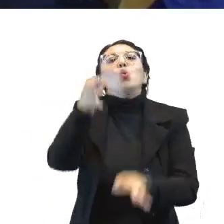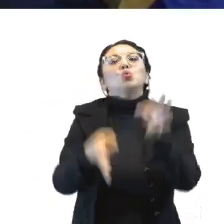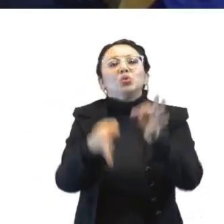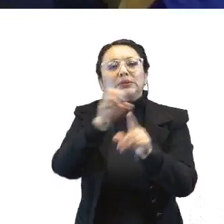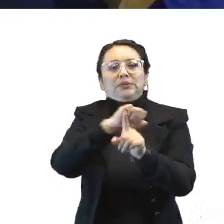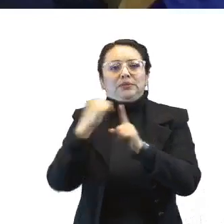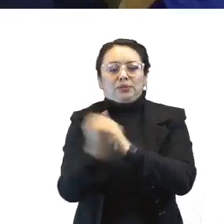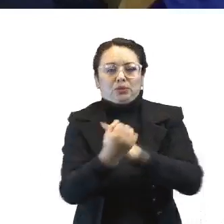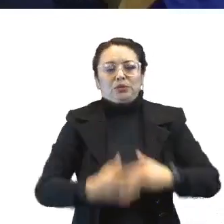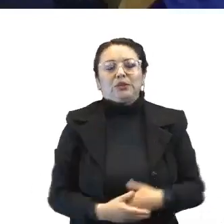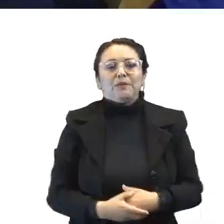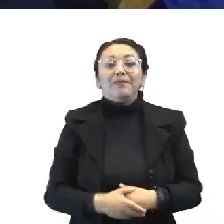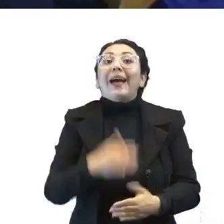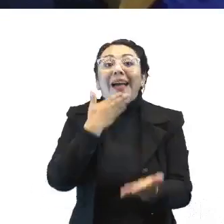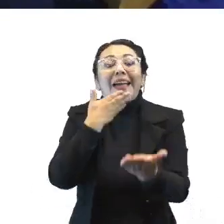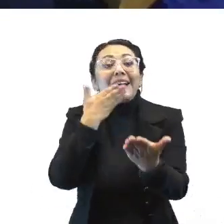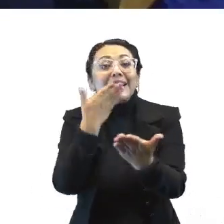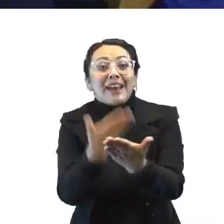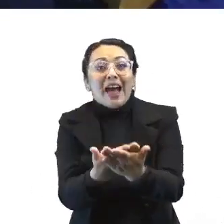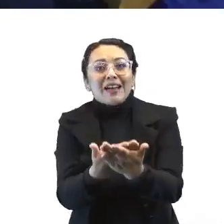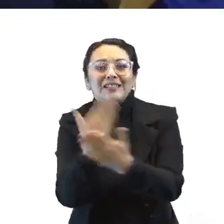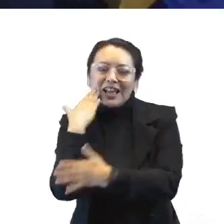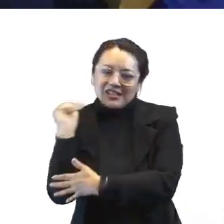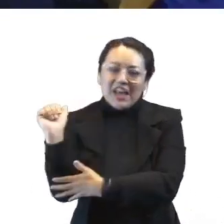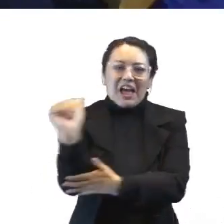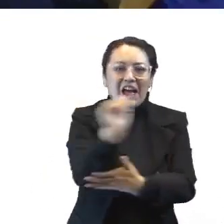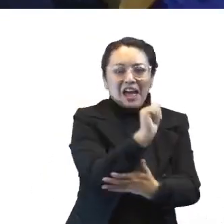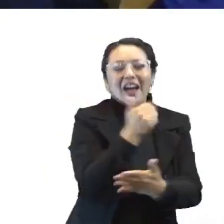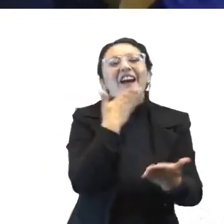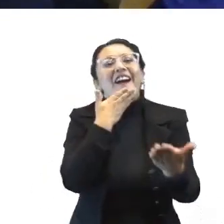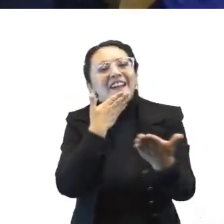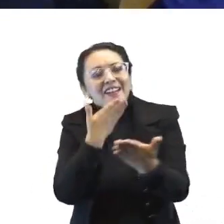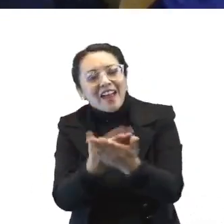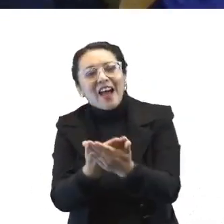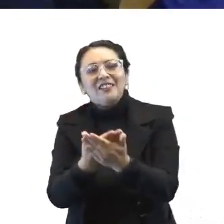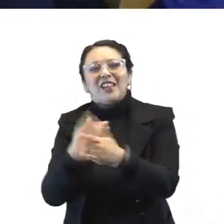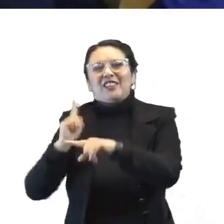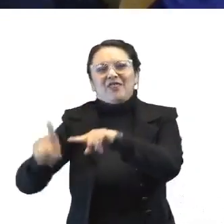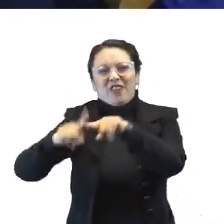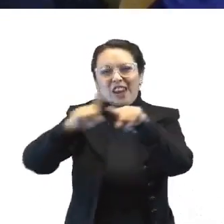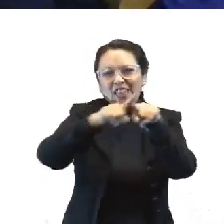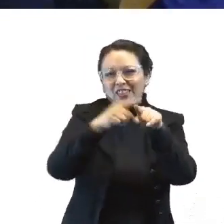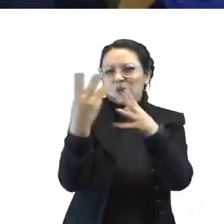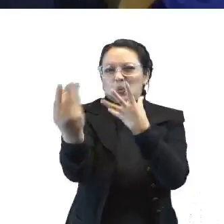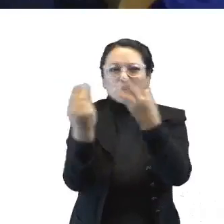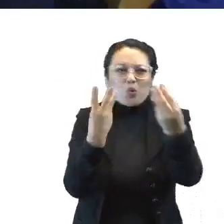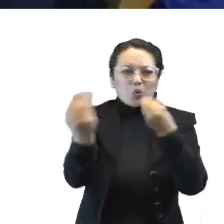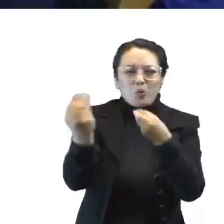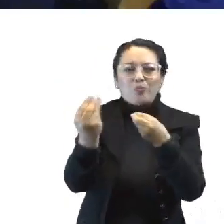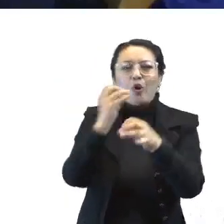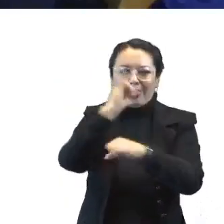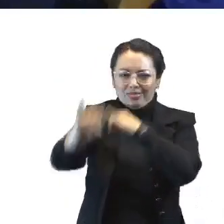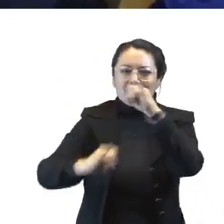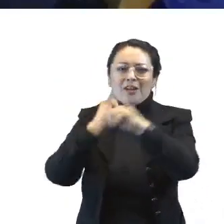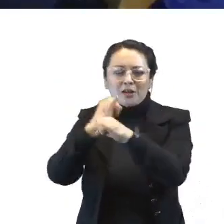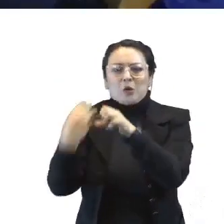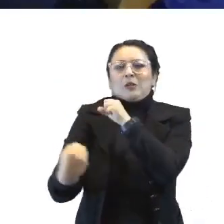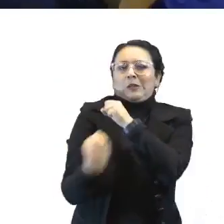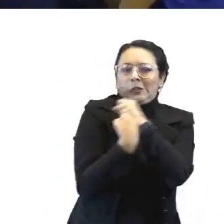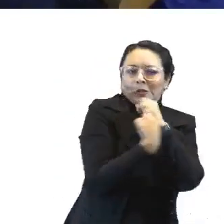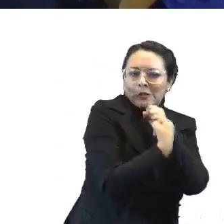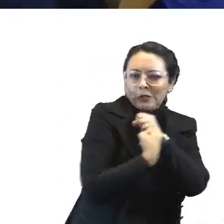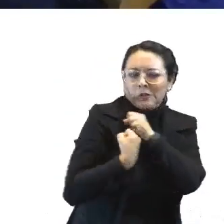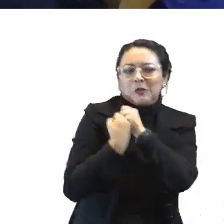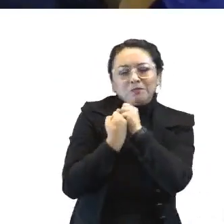social. Gracias, mujeres, gracias a todas las agencias de cooperación internacional que ayudaron a dar